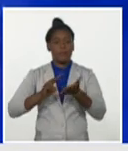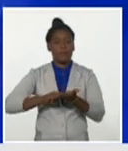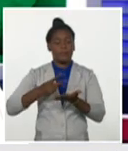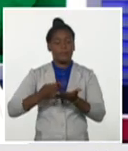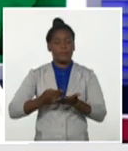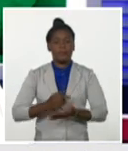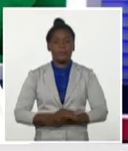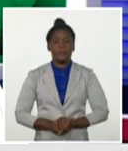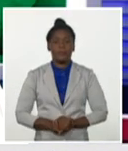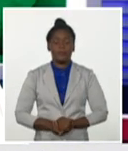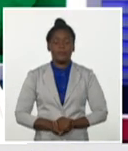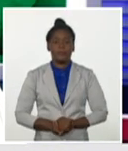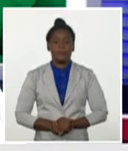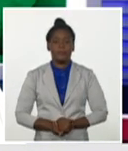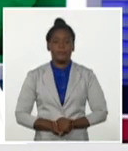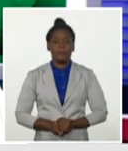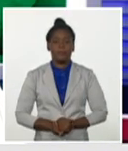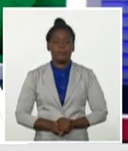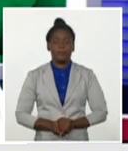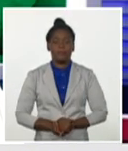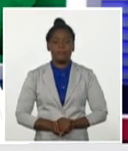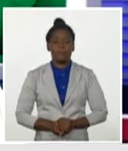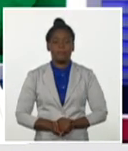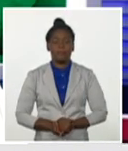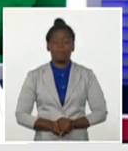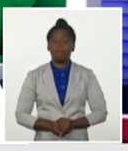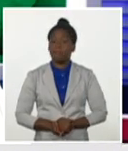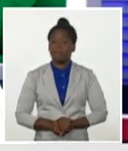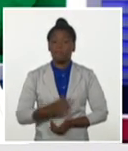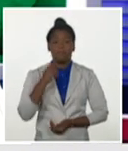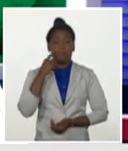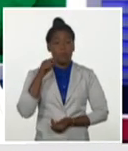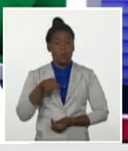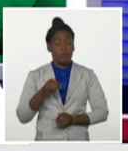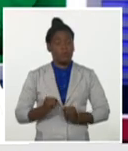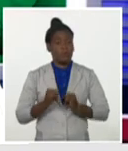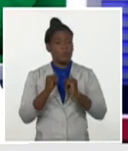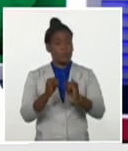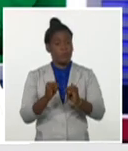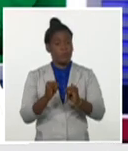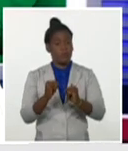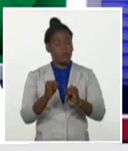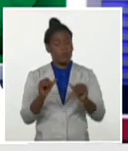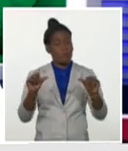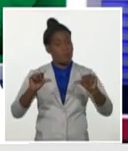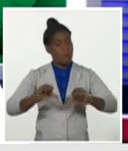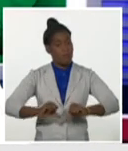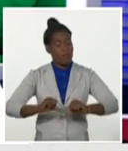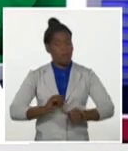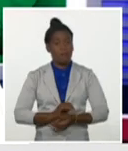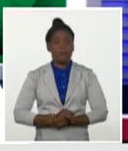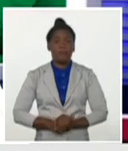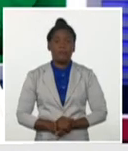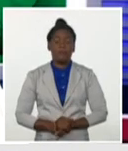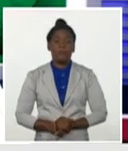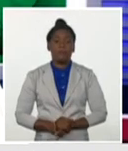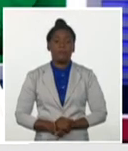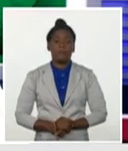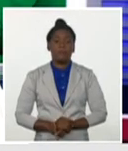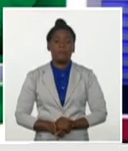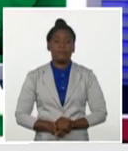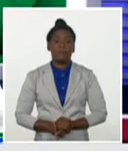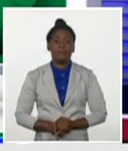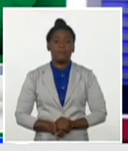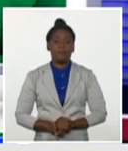como el día con malos resultados, nuevamente, el hecho de tener ya